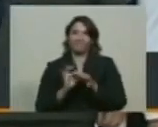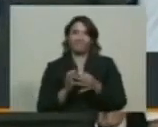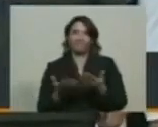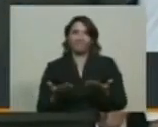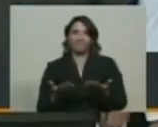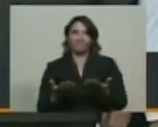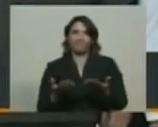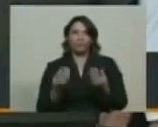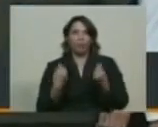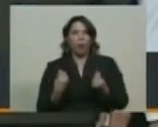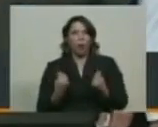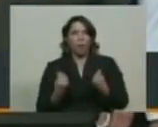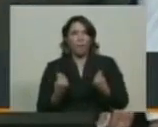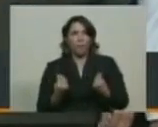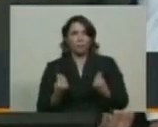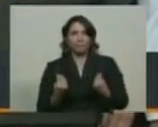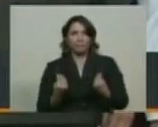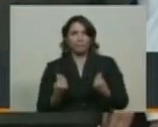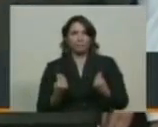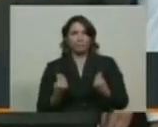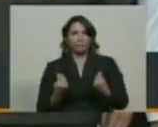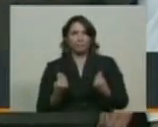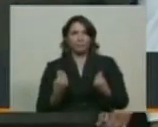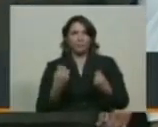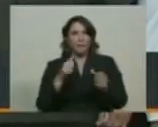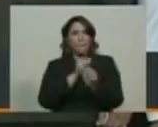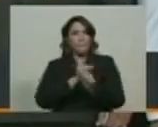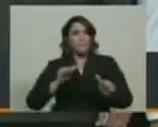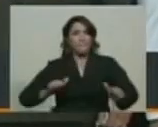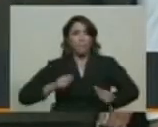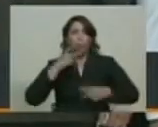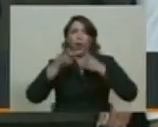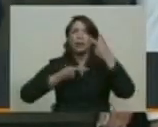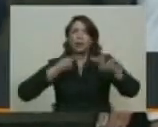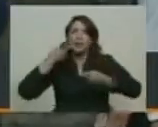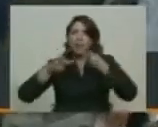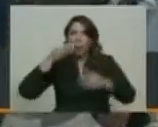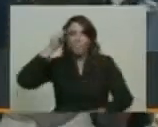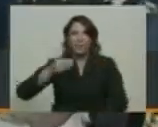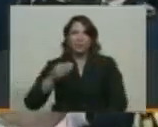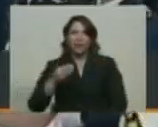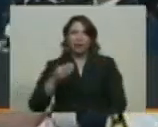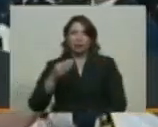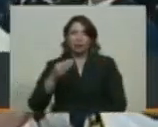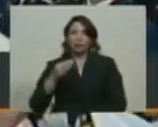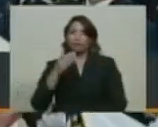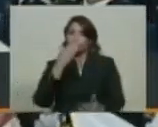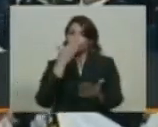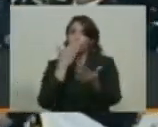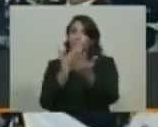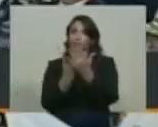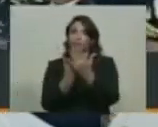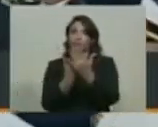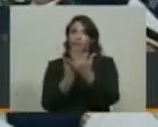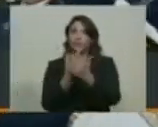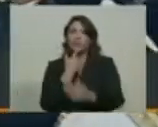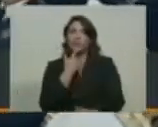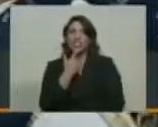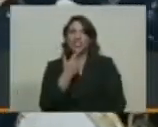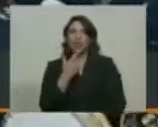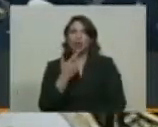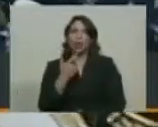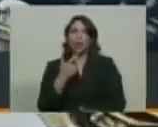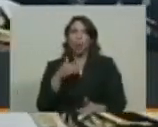¿Y cómo funcionarios militares y políticos presentes argumentaron en contra